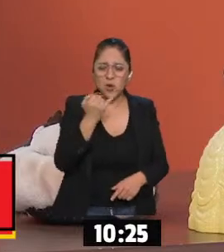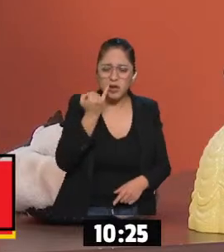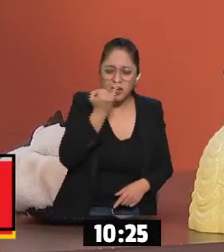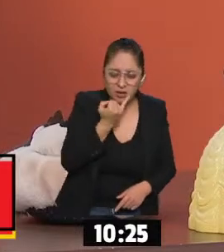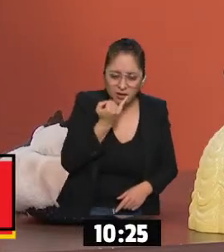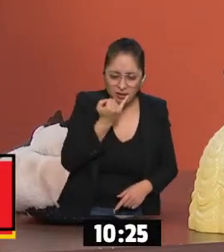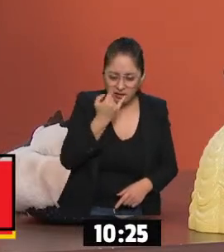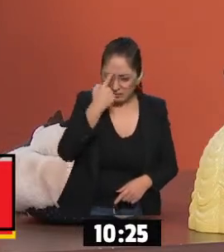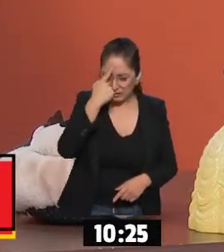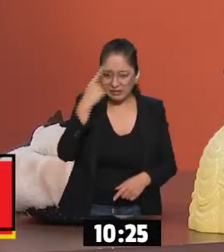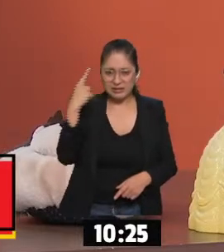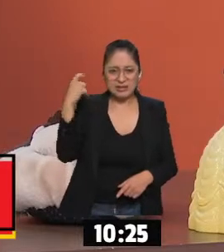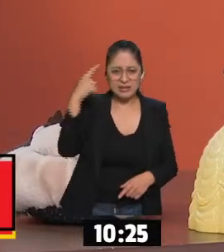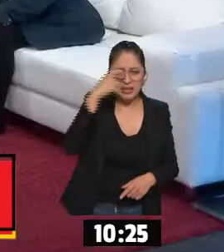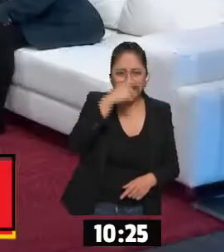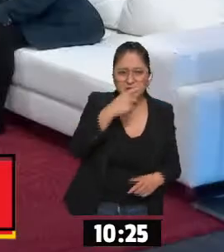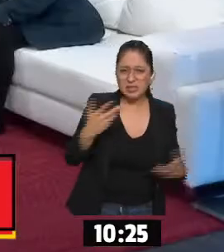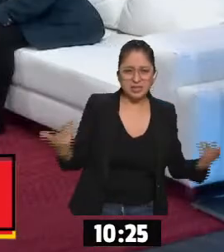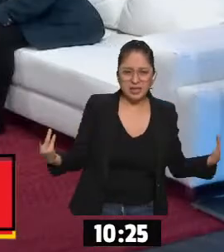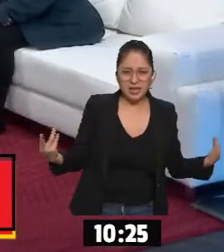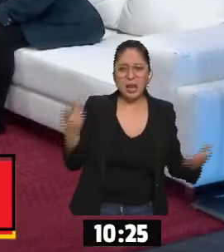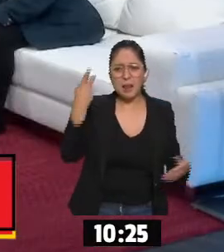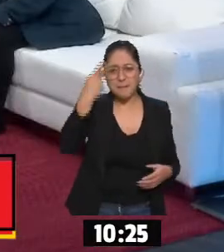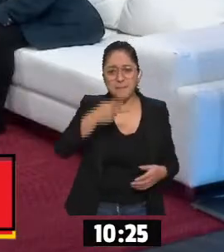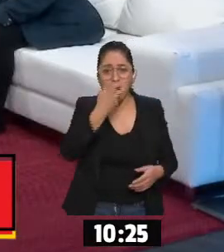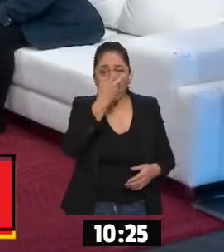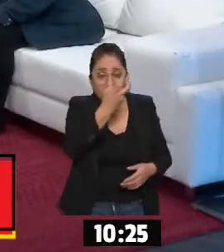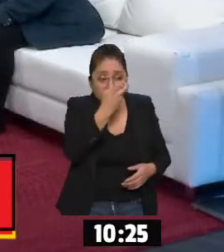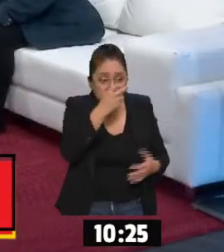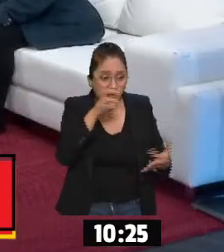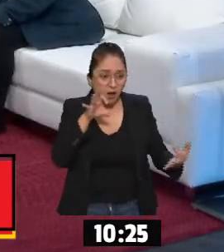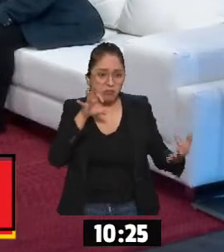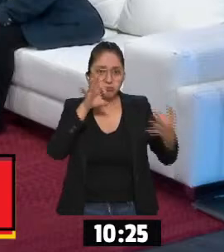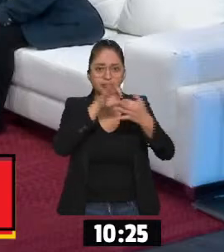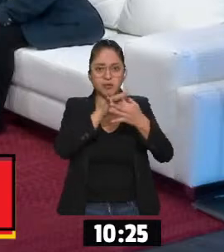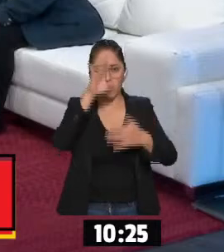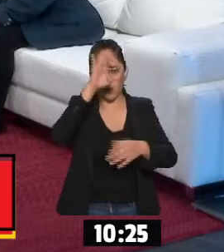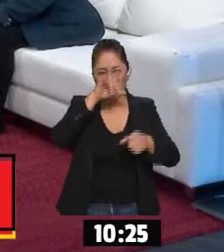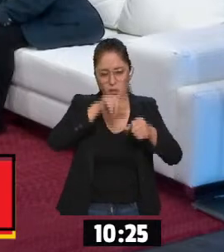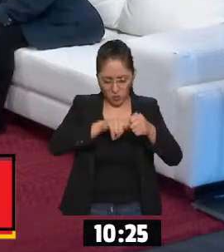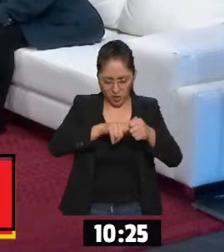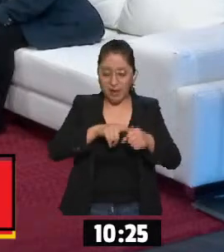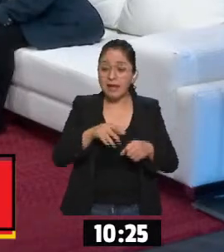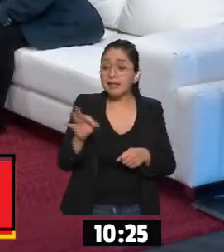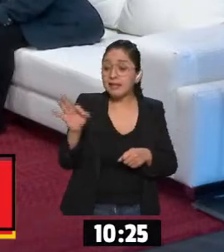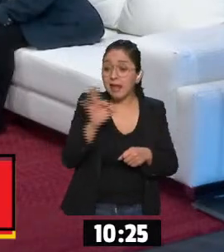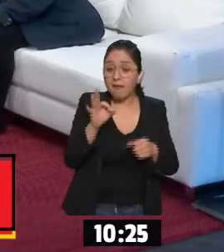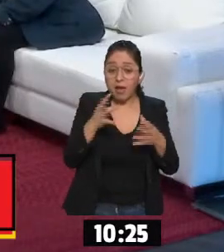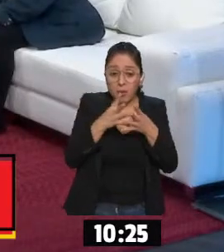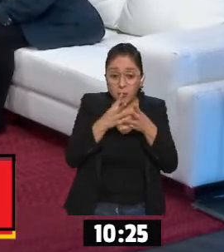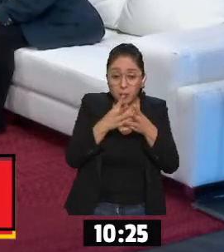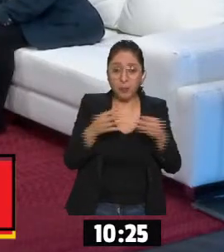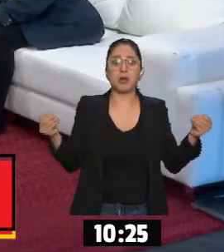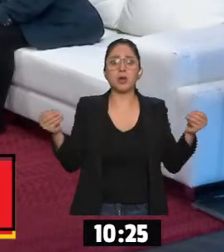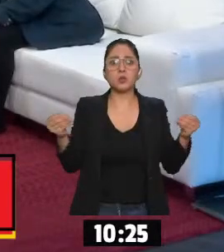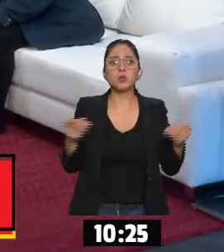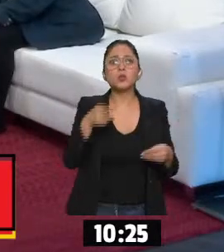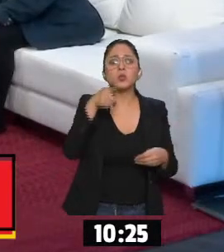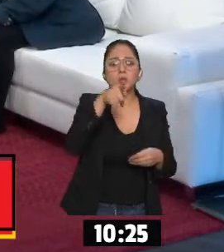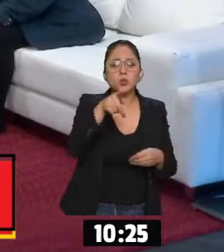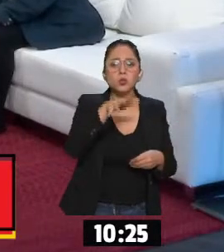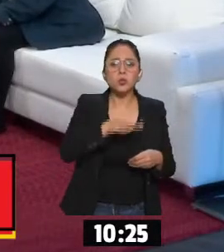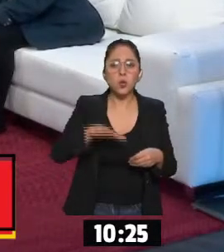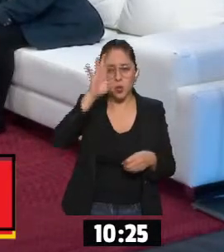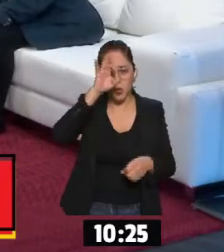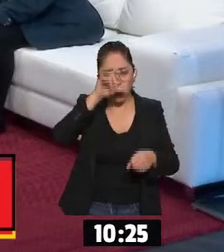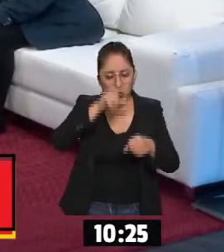qué habla? Porque y hasta el lenguaje es la esencia de la cultura, señora, y si uno desaparece del lenguaje, es su cosmovisión. Está borrando toda una cultura. Es